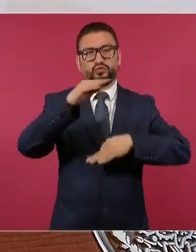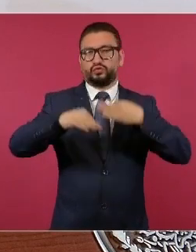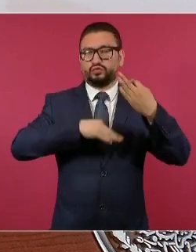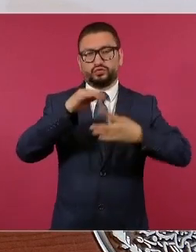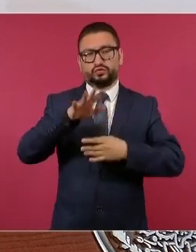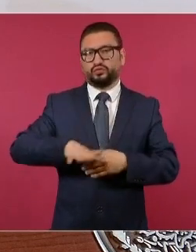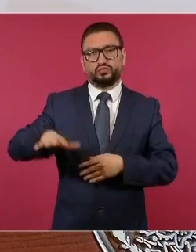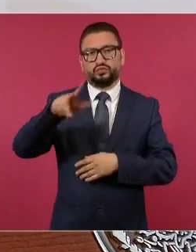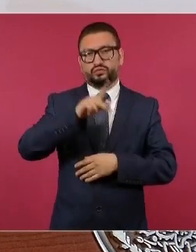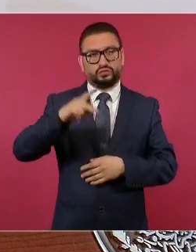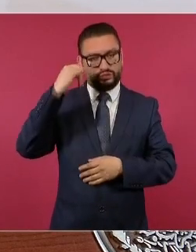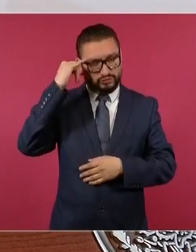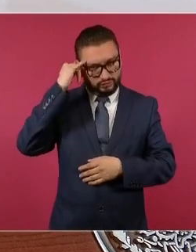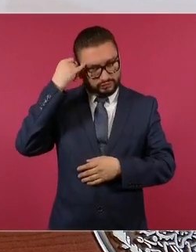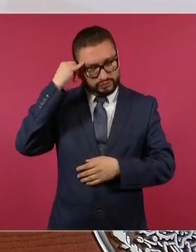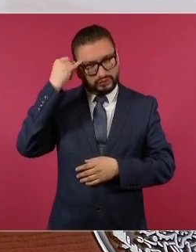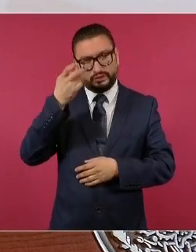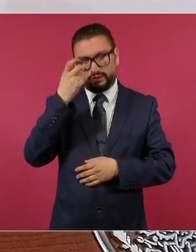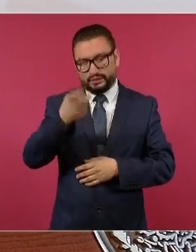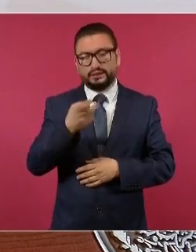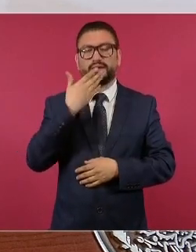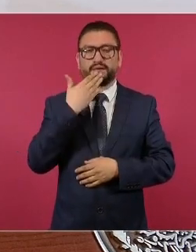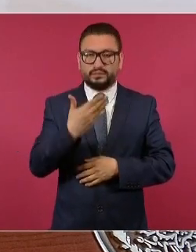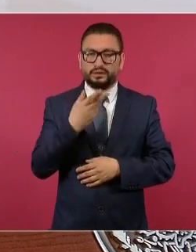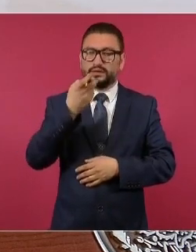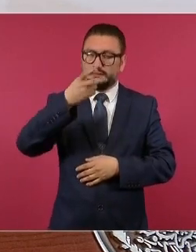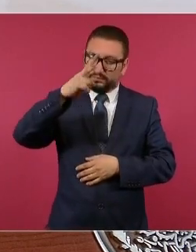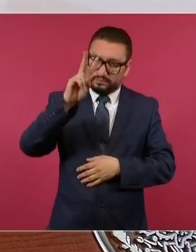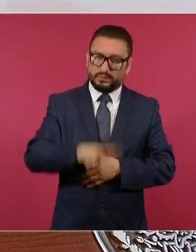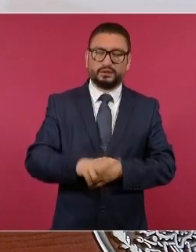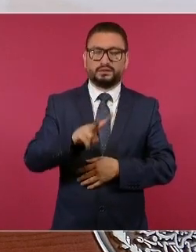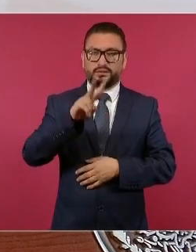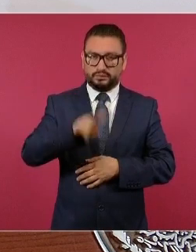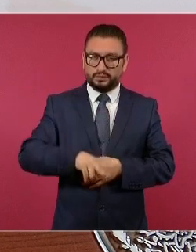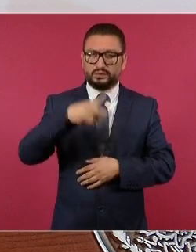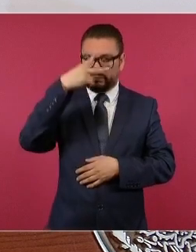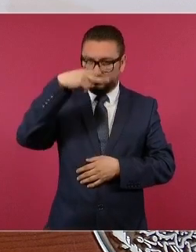originarios. Es que esa es la verdad más íntima